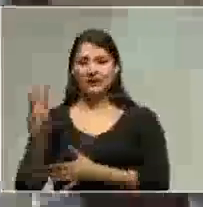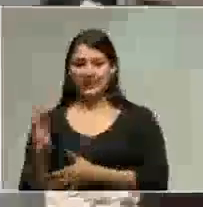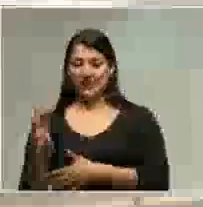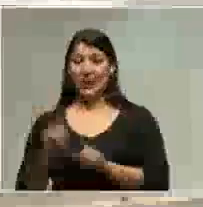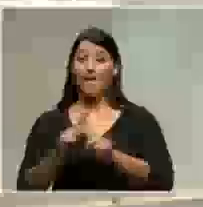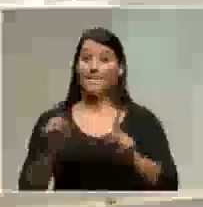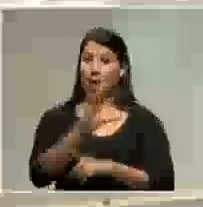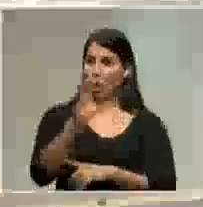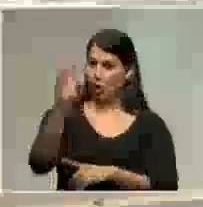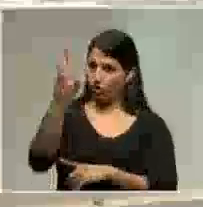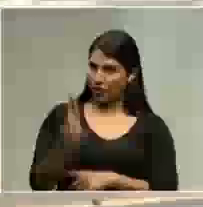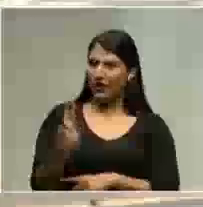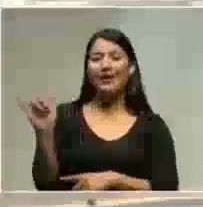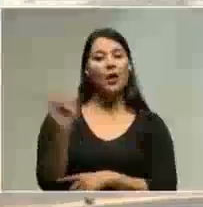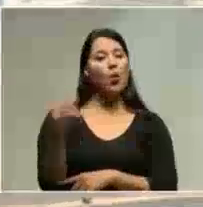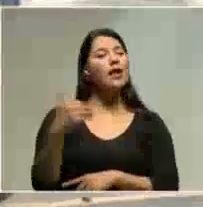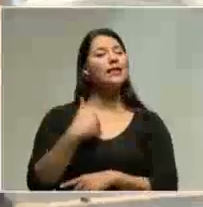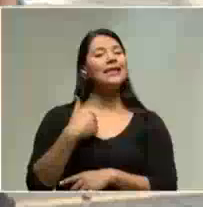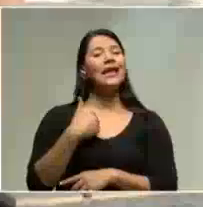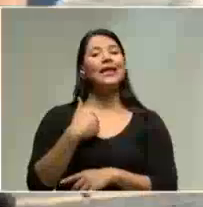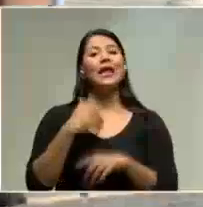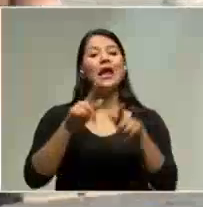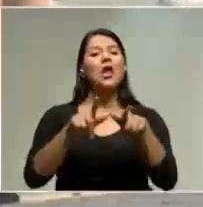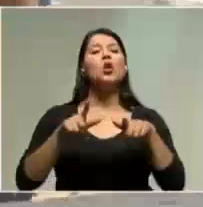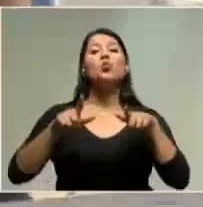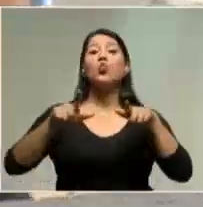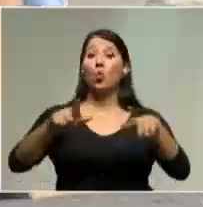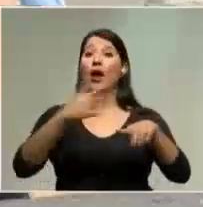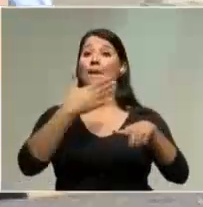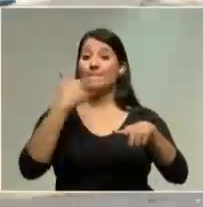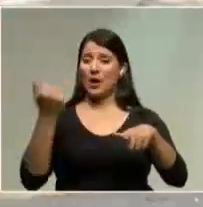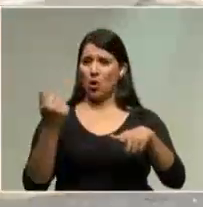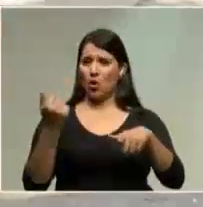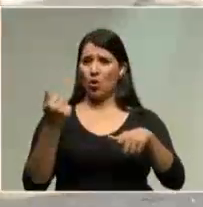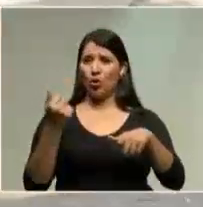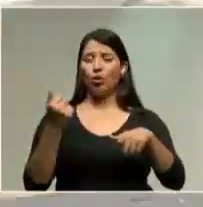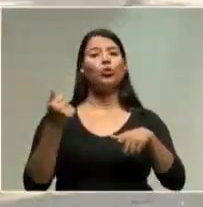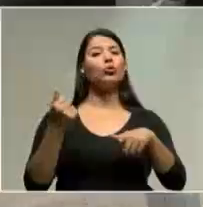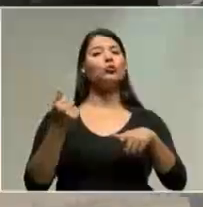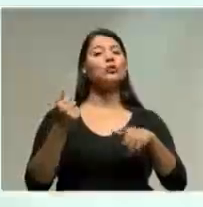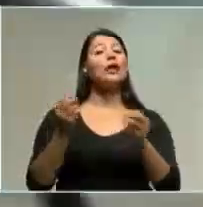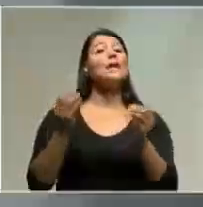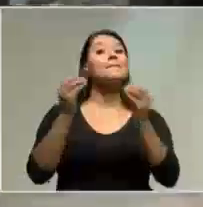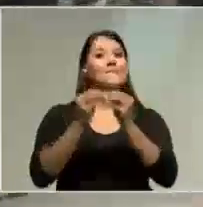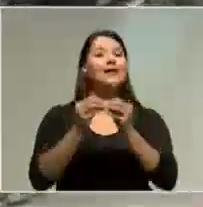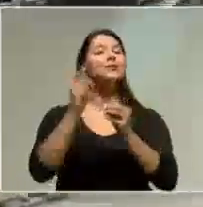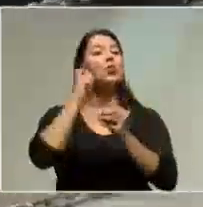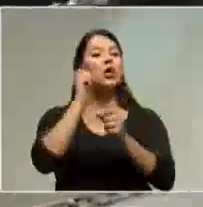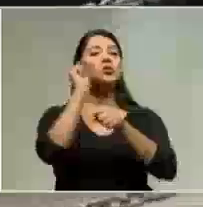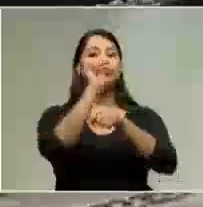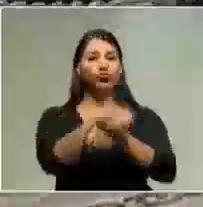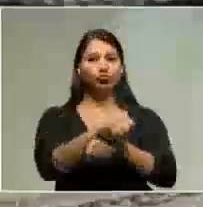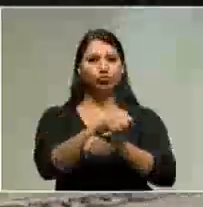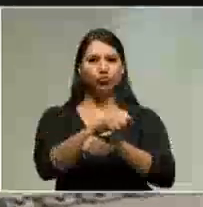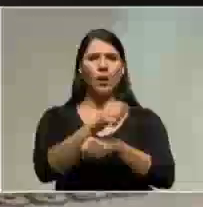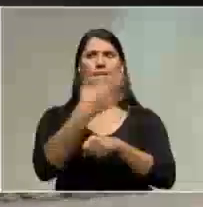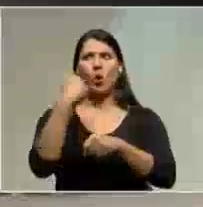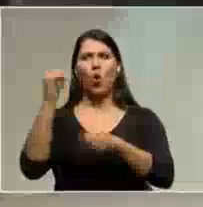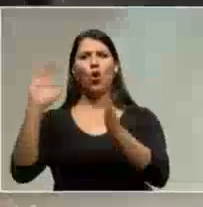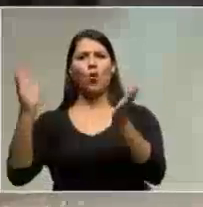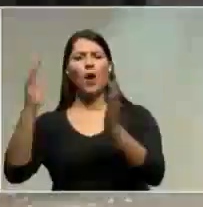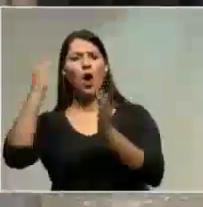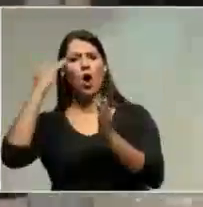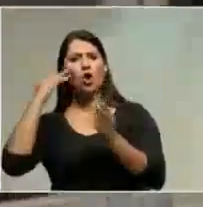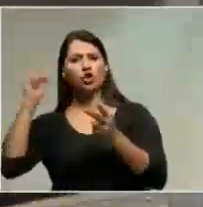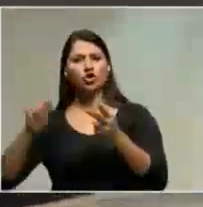embargo, Costa Rica se posiciona como el país donde más pacientes sobreviven a esta enfermedad, superando a naciones como Corea del